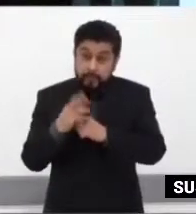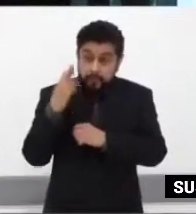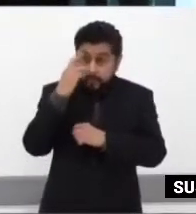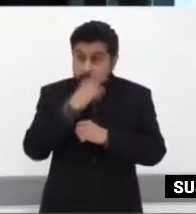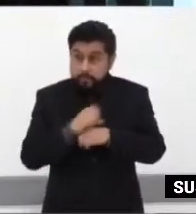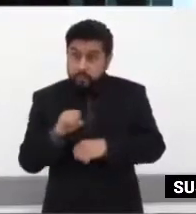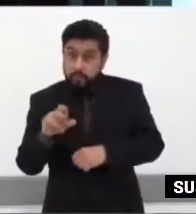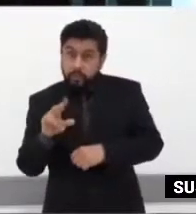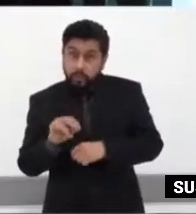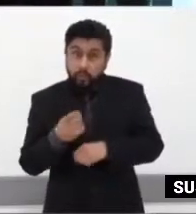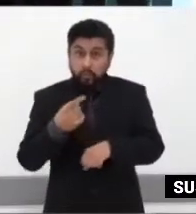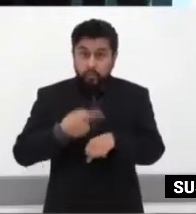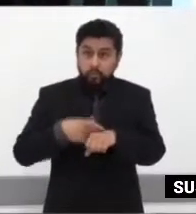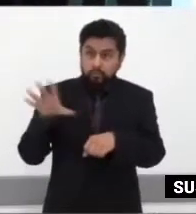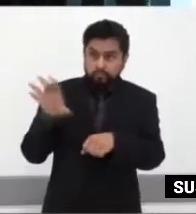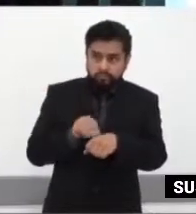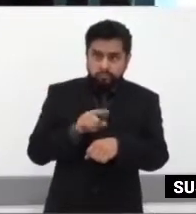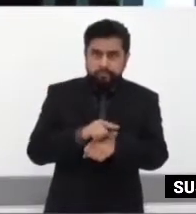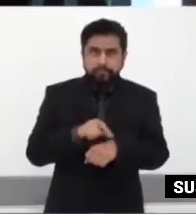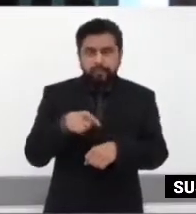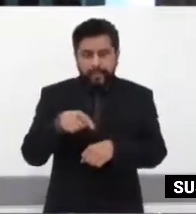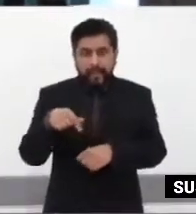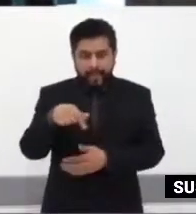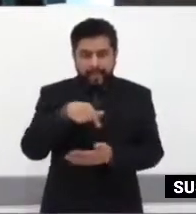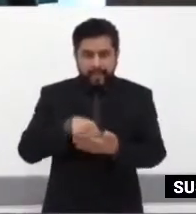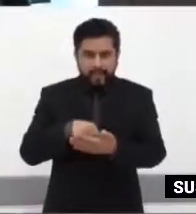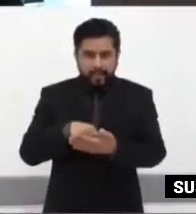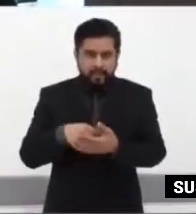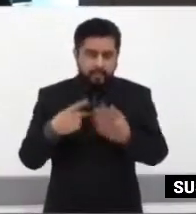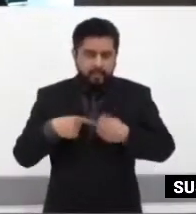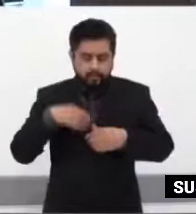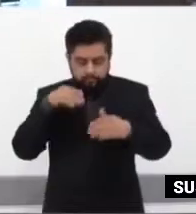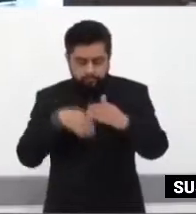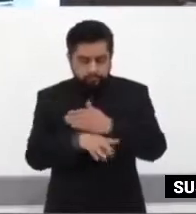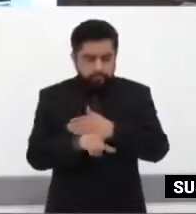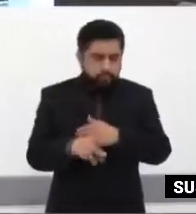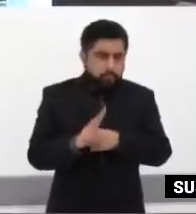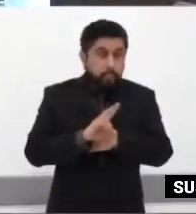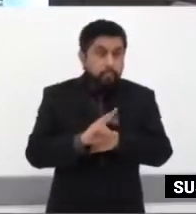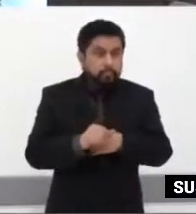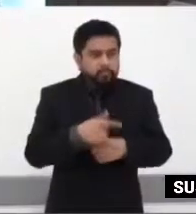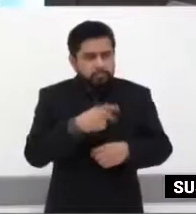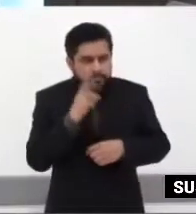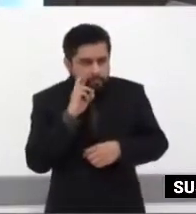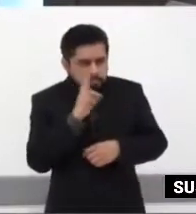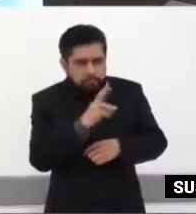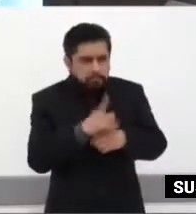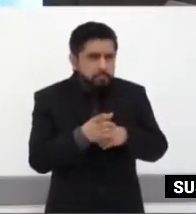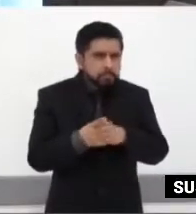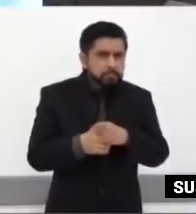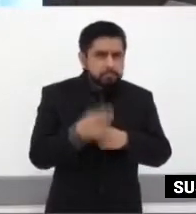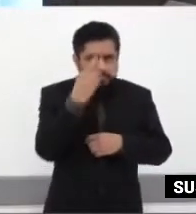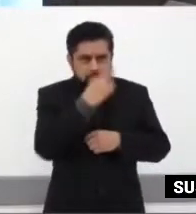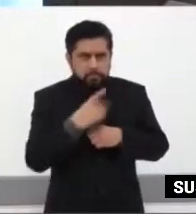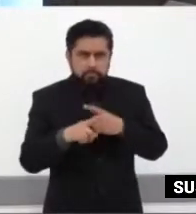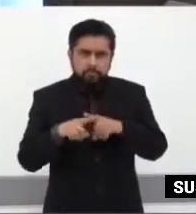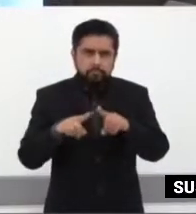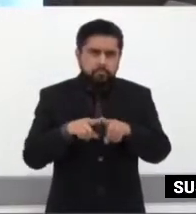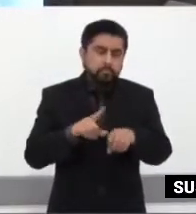triage. Una vez que entra el paciente, se clasifica y se da la atención en alguno de los consultorios.